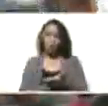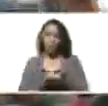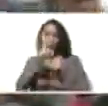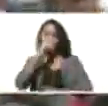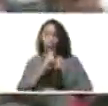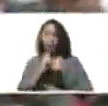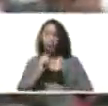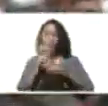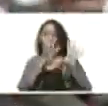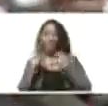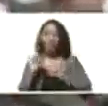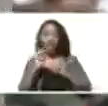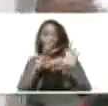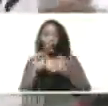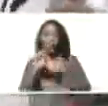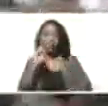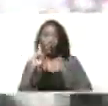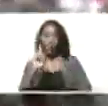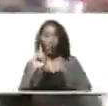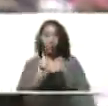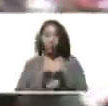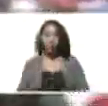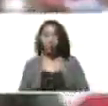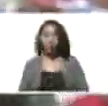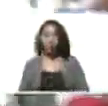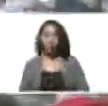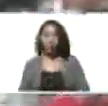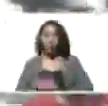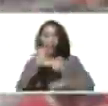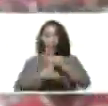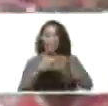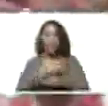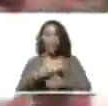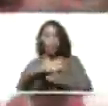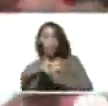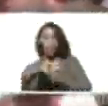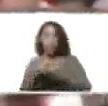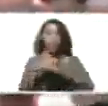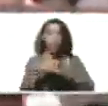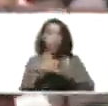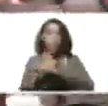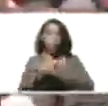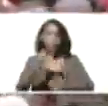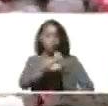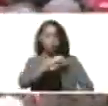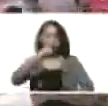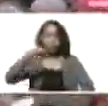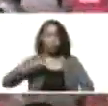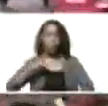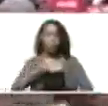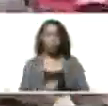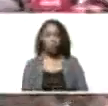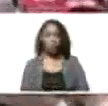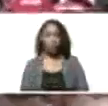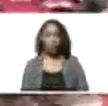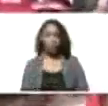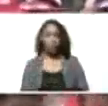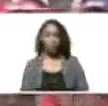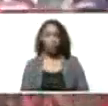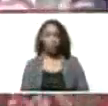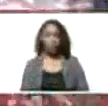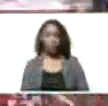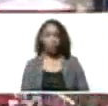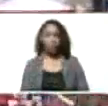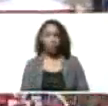años 90, 91, lanzaron una ofensiva de privatizaciones.